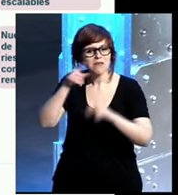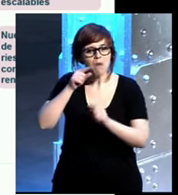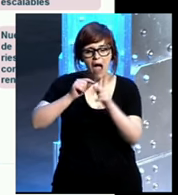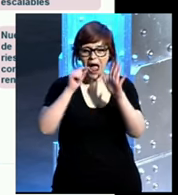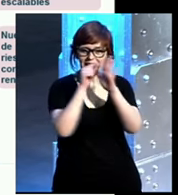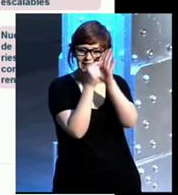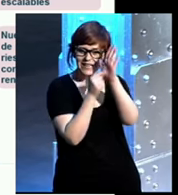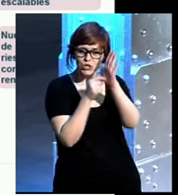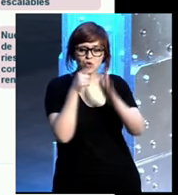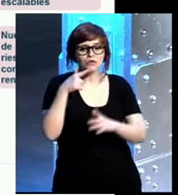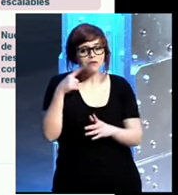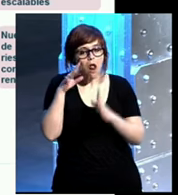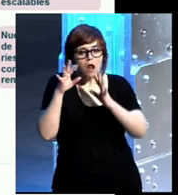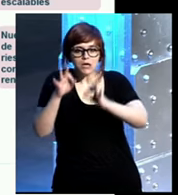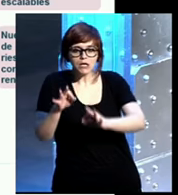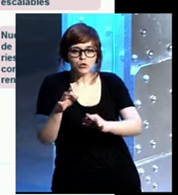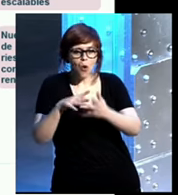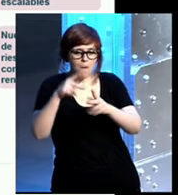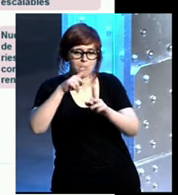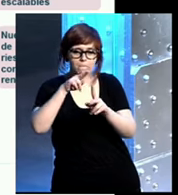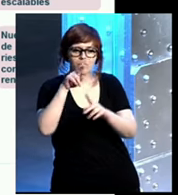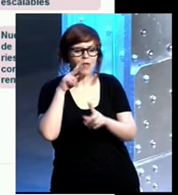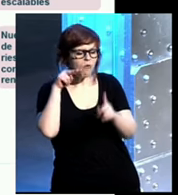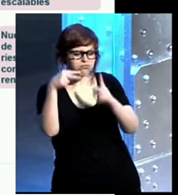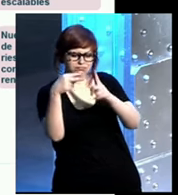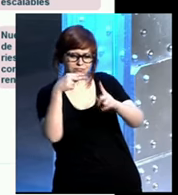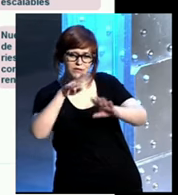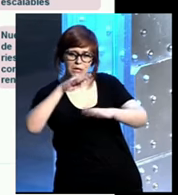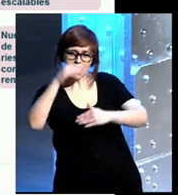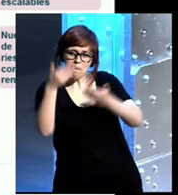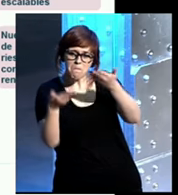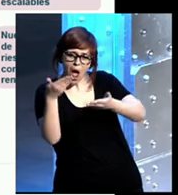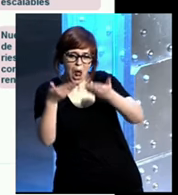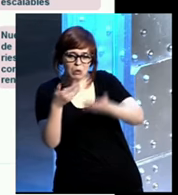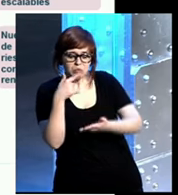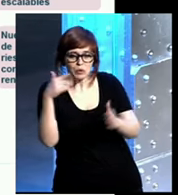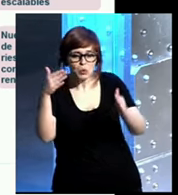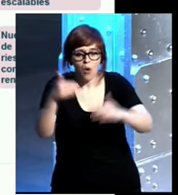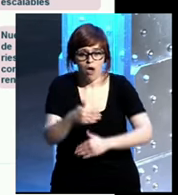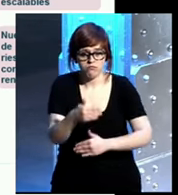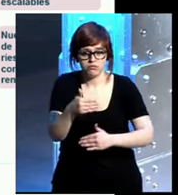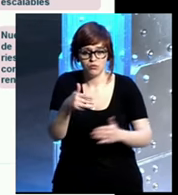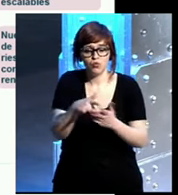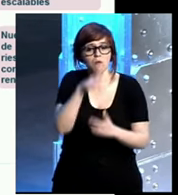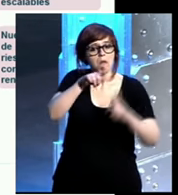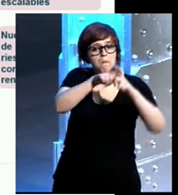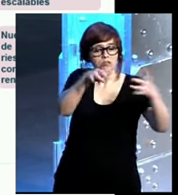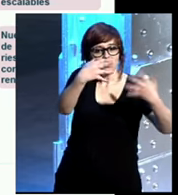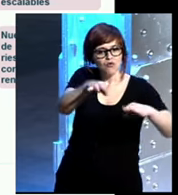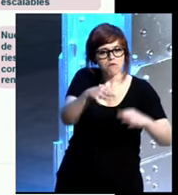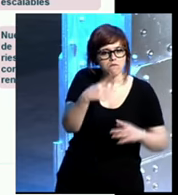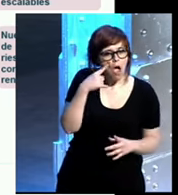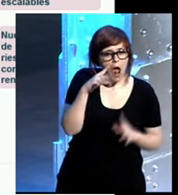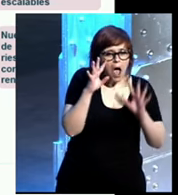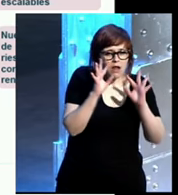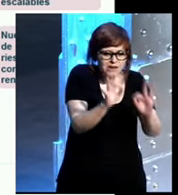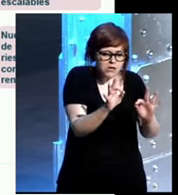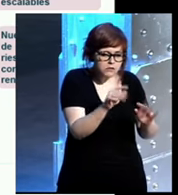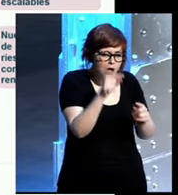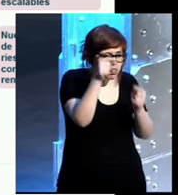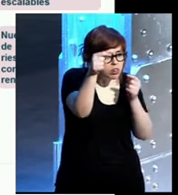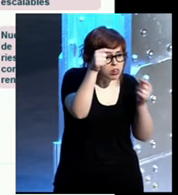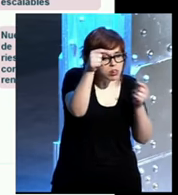para valorar ese tipo de empresas de manera distinta de las que se valoraría a unas empresas ordinarias. Y lo que estamos viendo es cuál